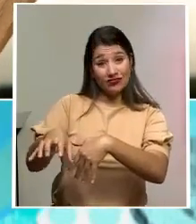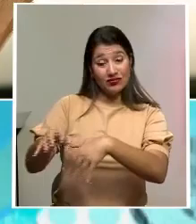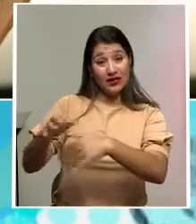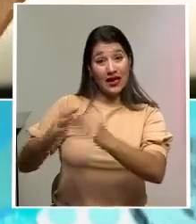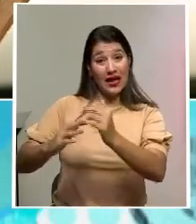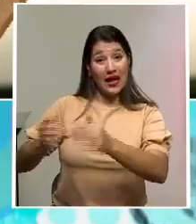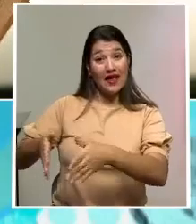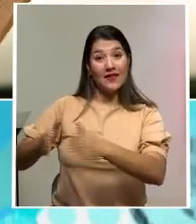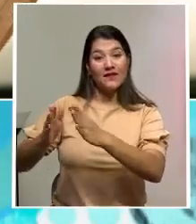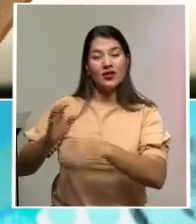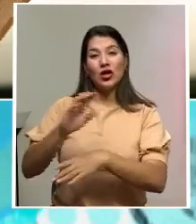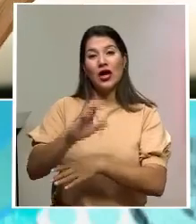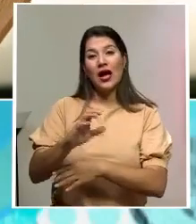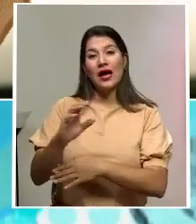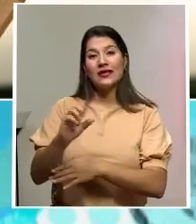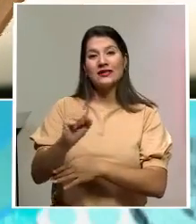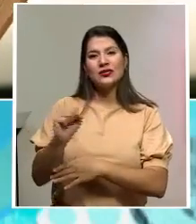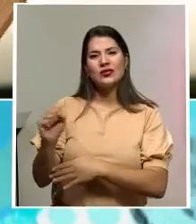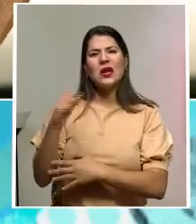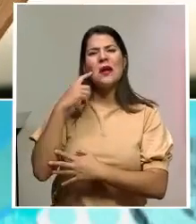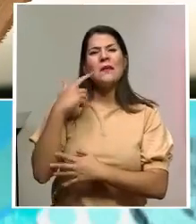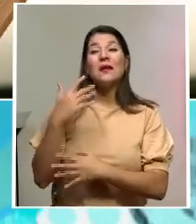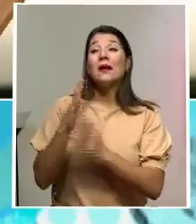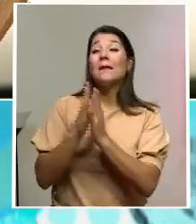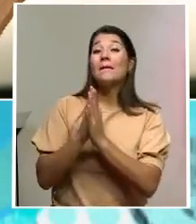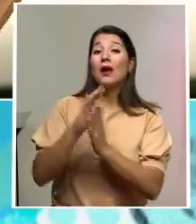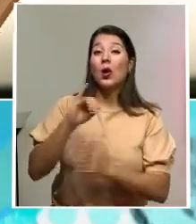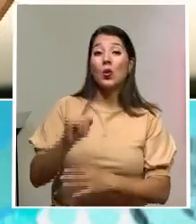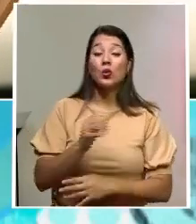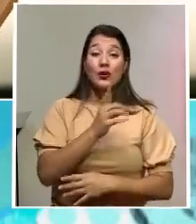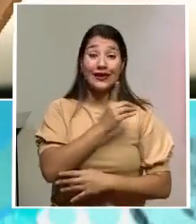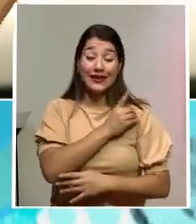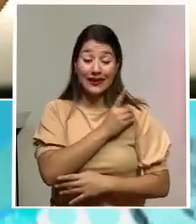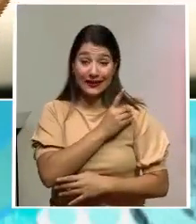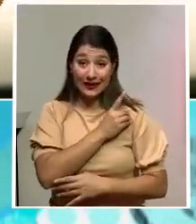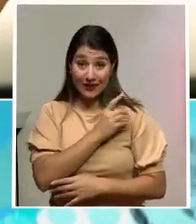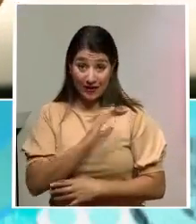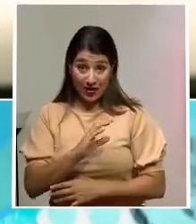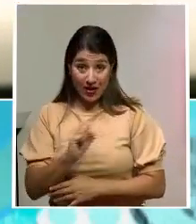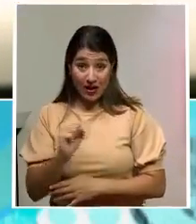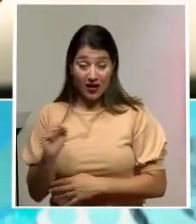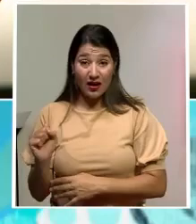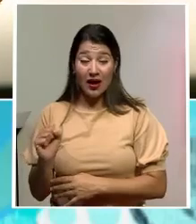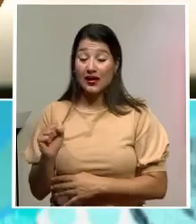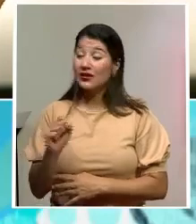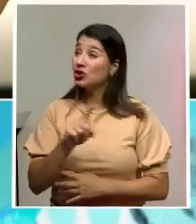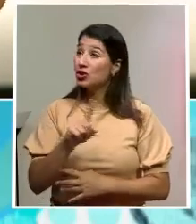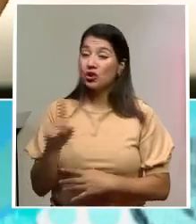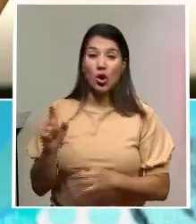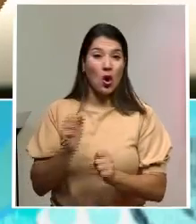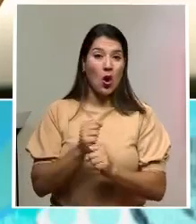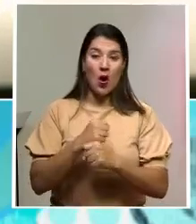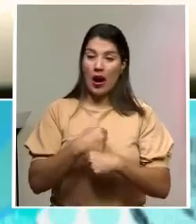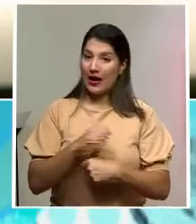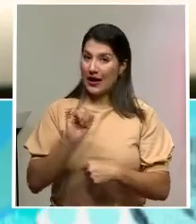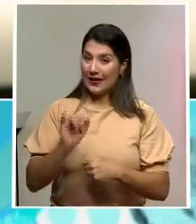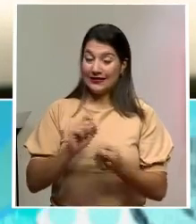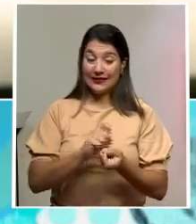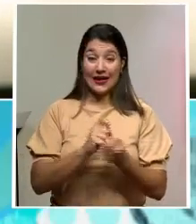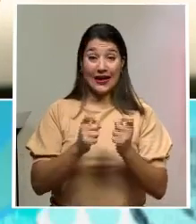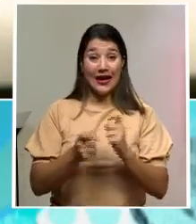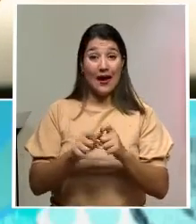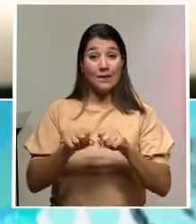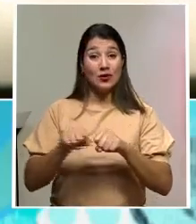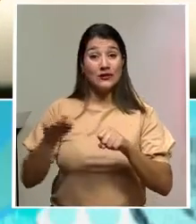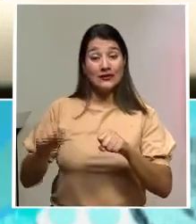con el objetivo de solicitarle a la Junta Directiva de la Caja que no realice esta reforma